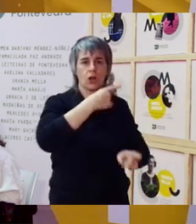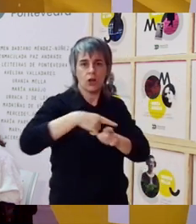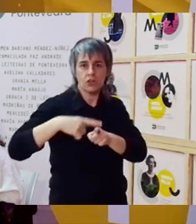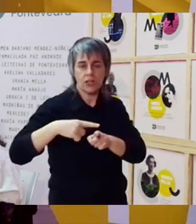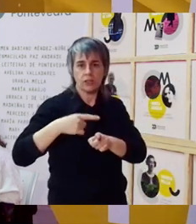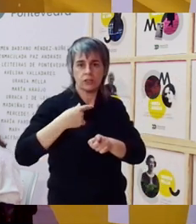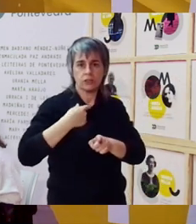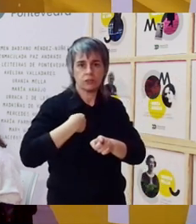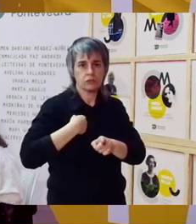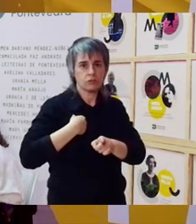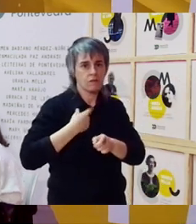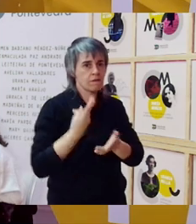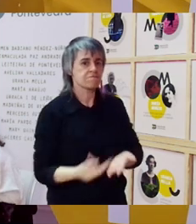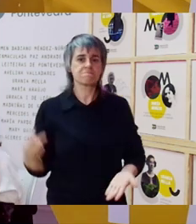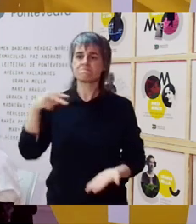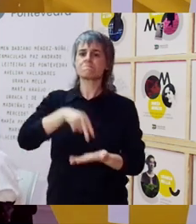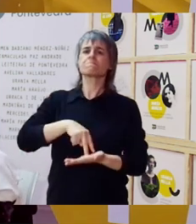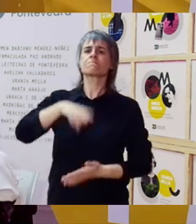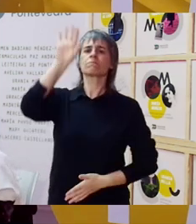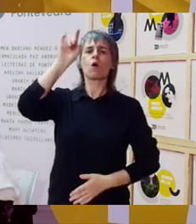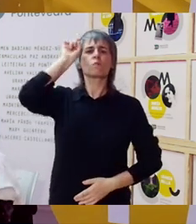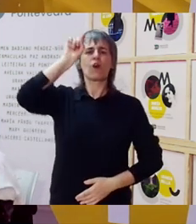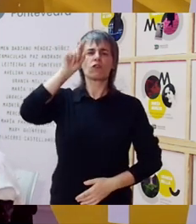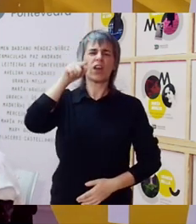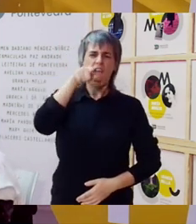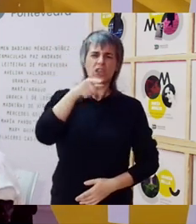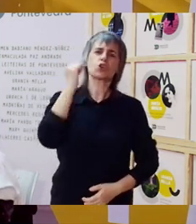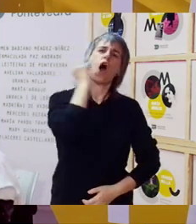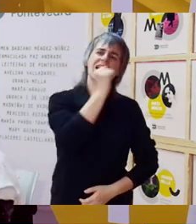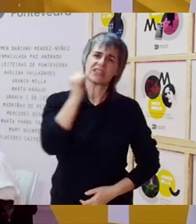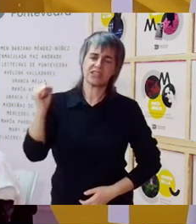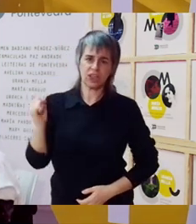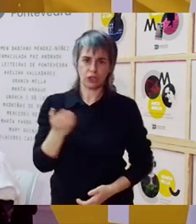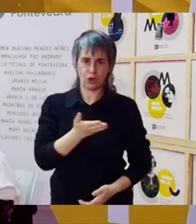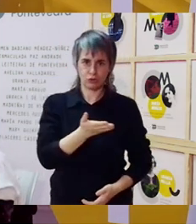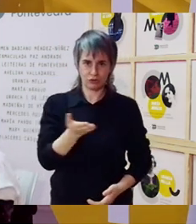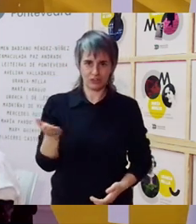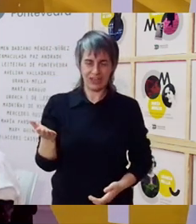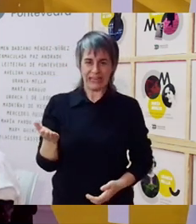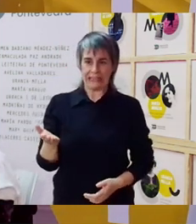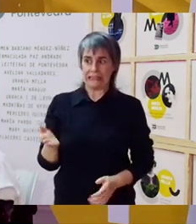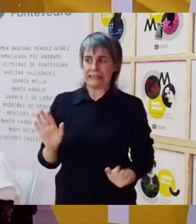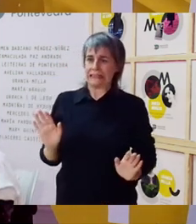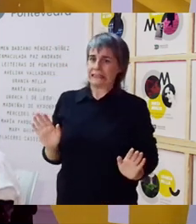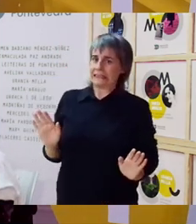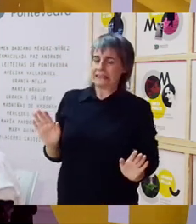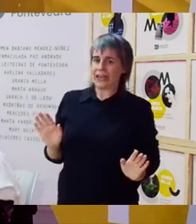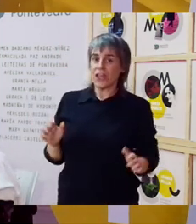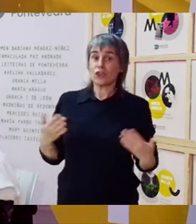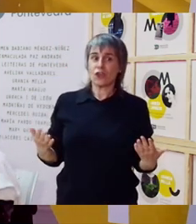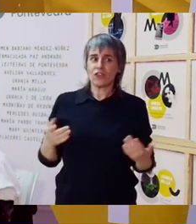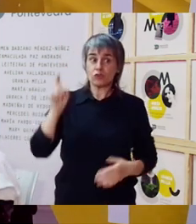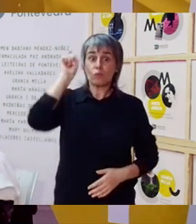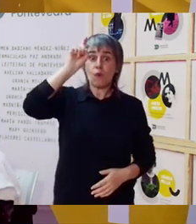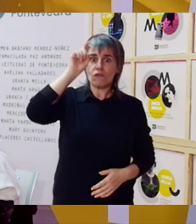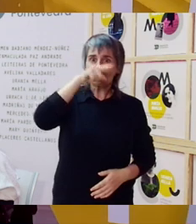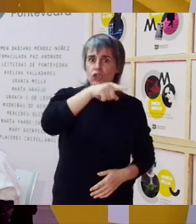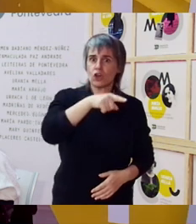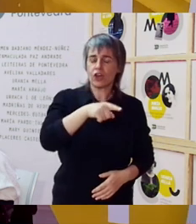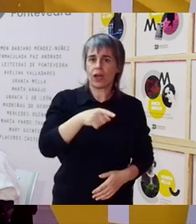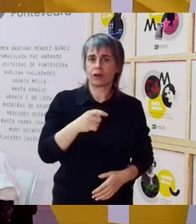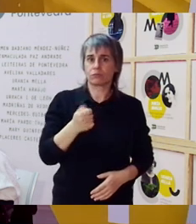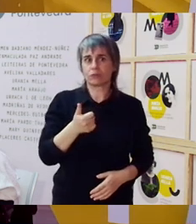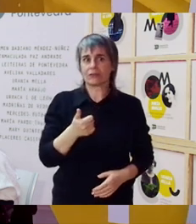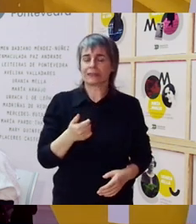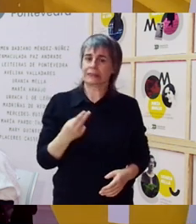como un zascandil, profe, que esos son asesinos. Entonces a muller quedaba sobrecollida,